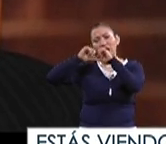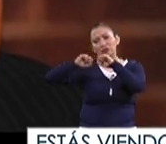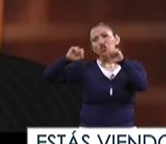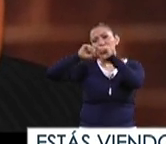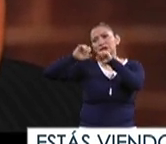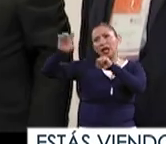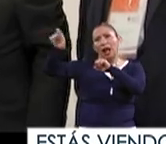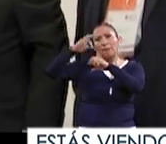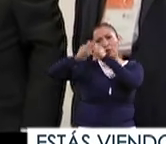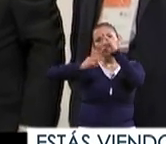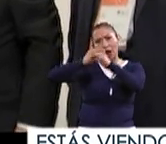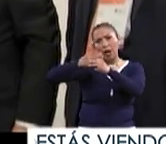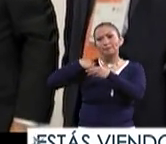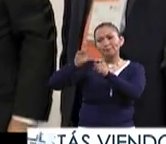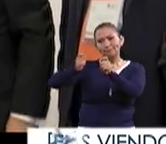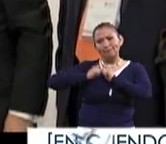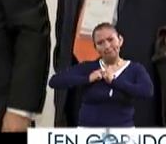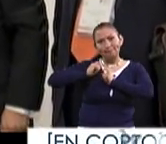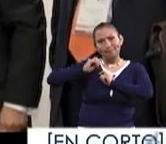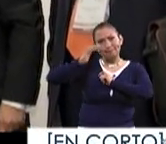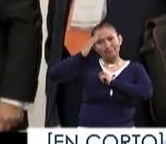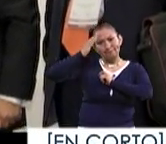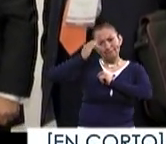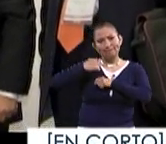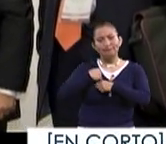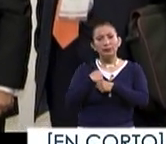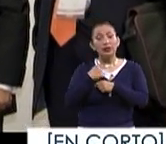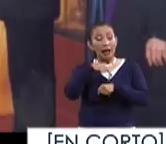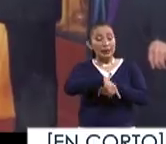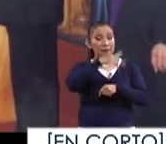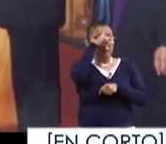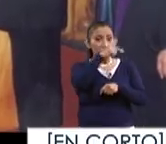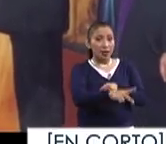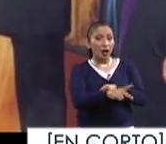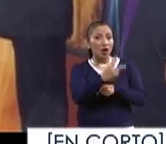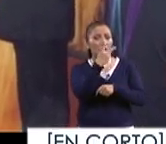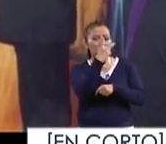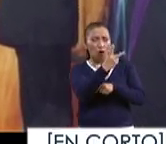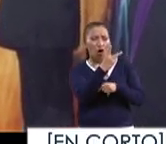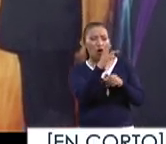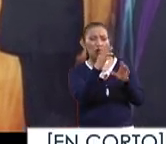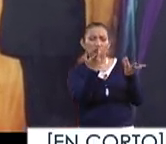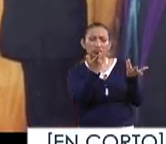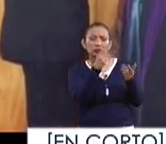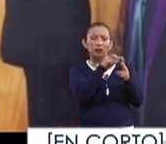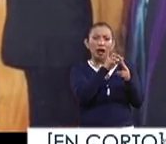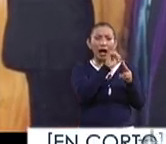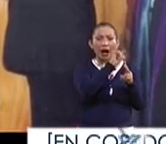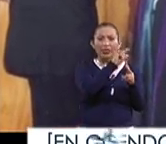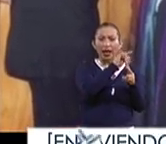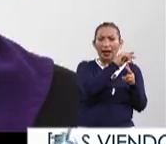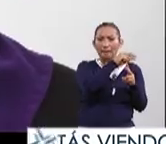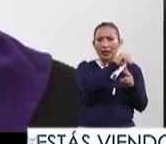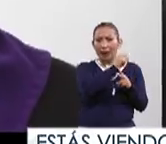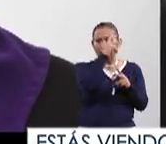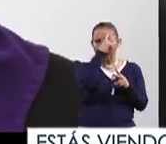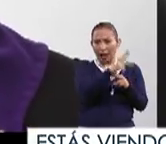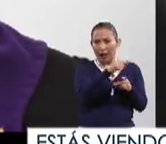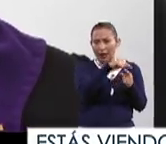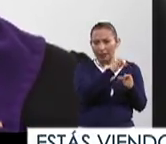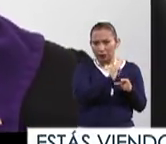sociedades mundiales. Y en México, pues las dos expresiones máximas son la Academia Mexicana